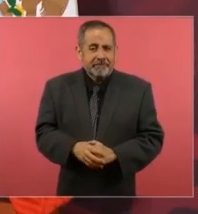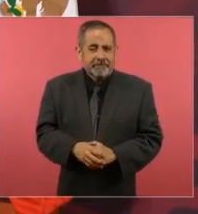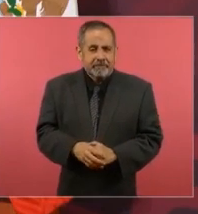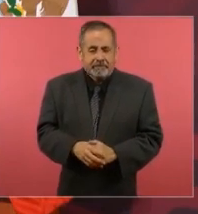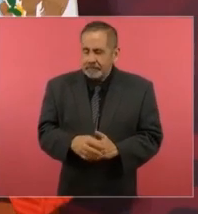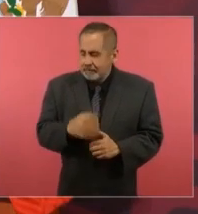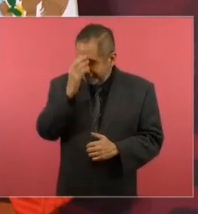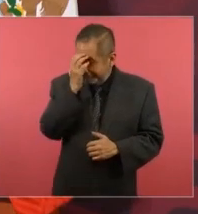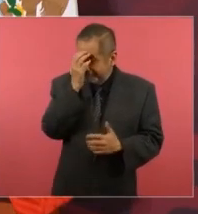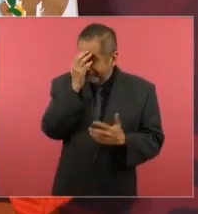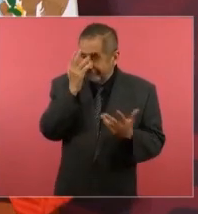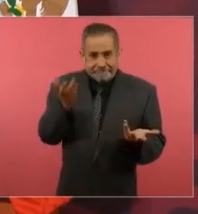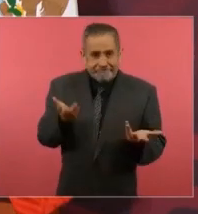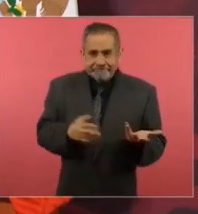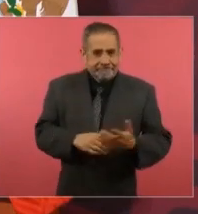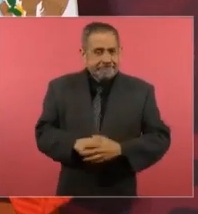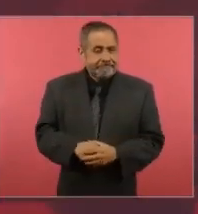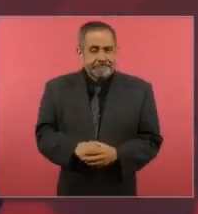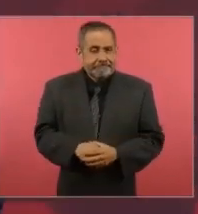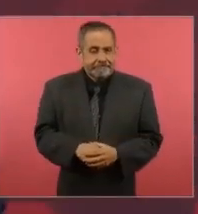Nada más porque